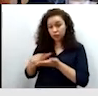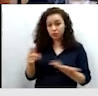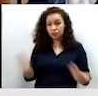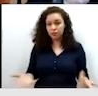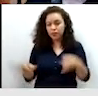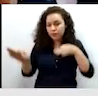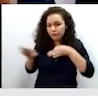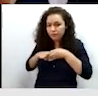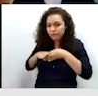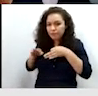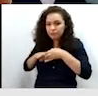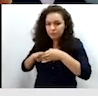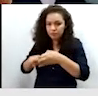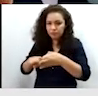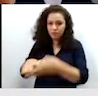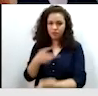constante.